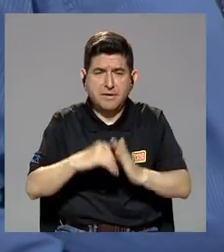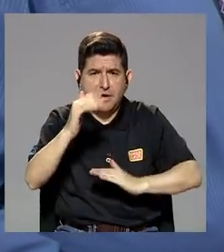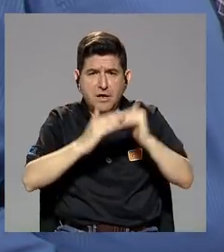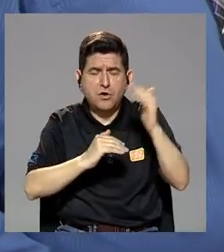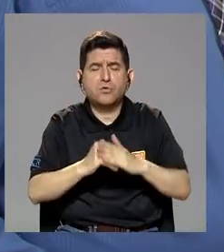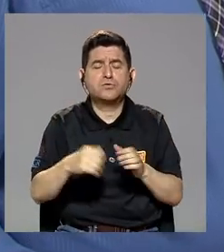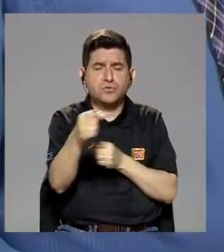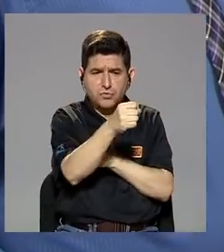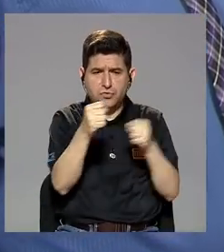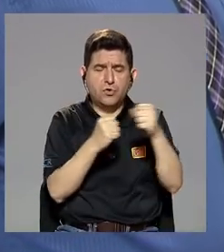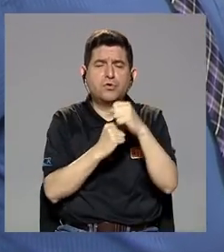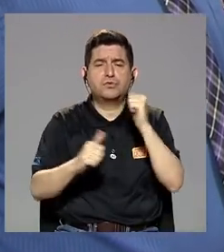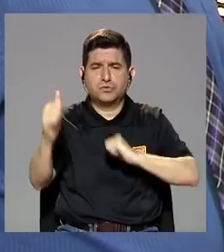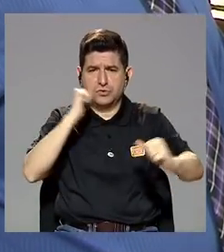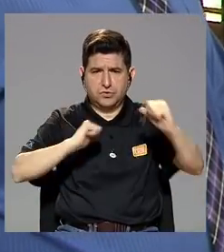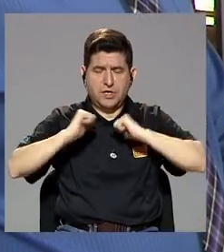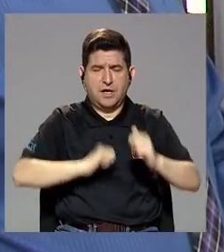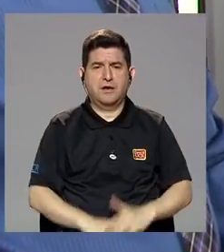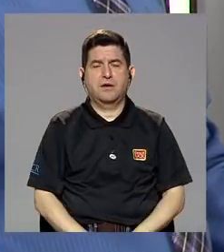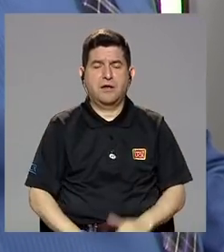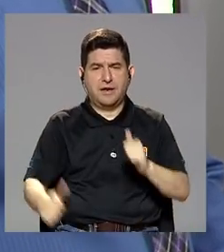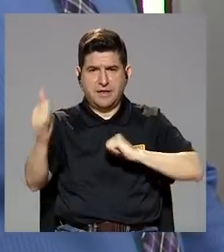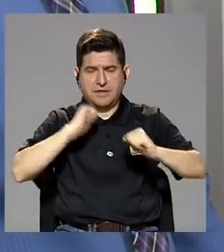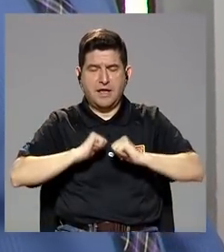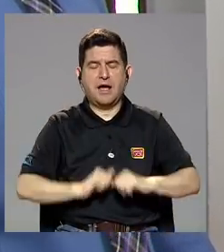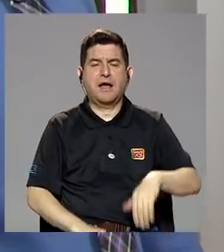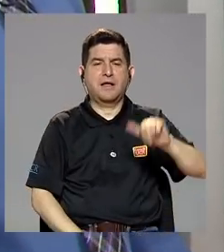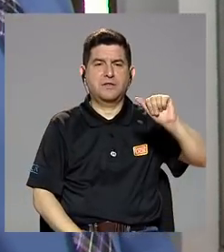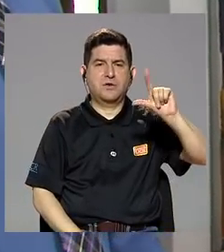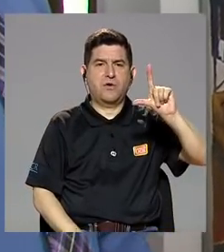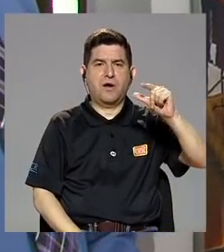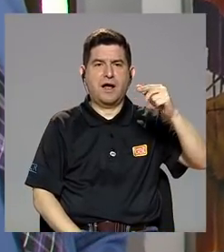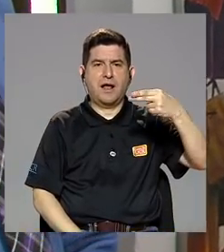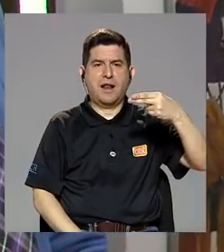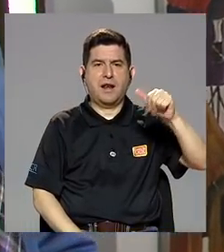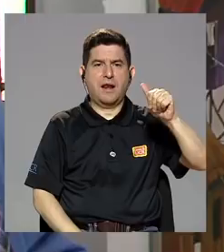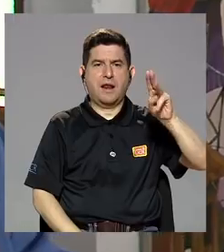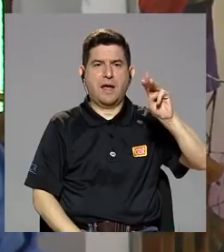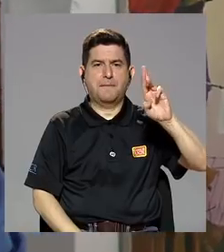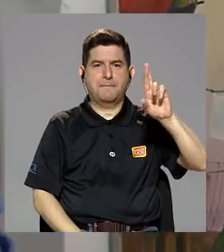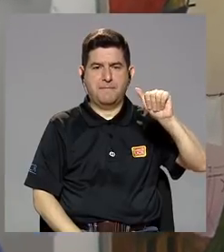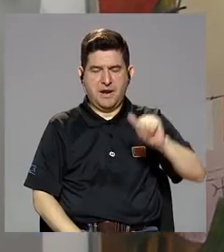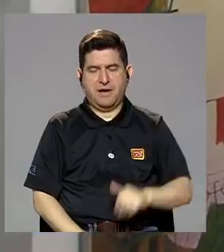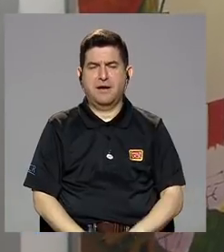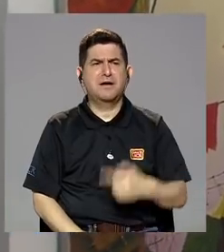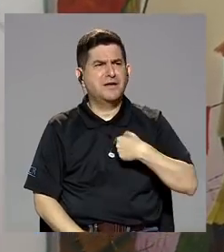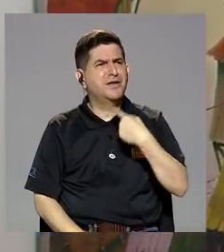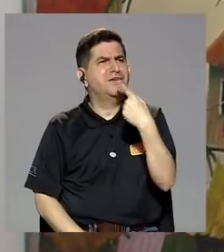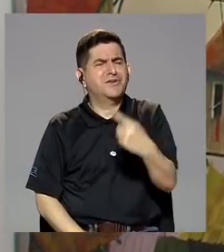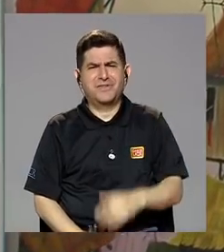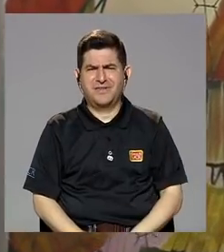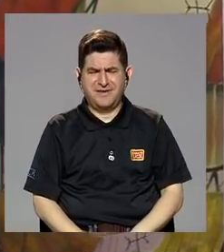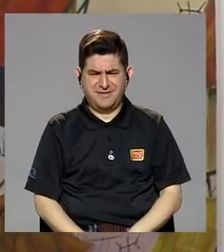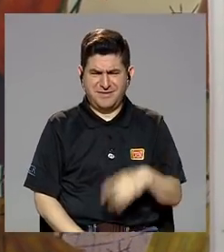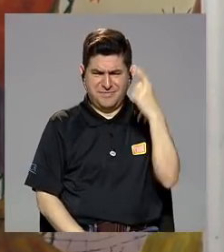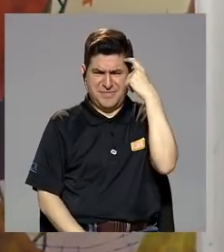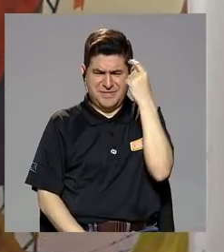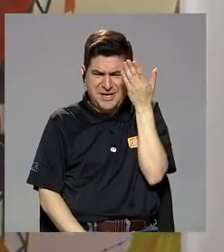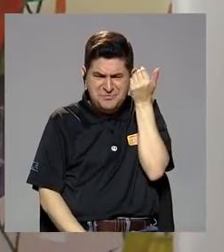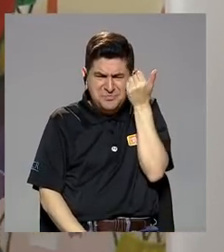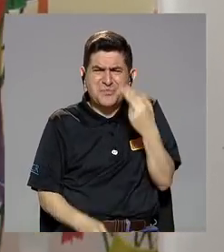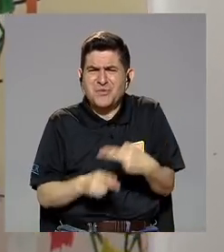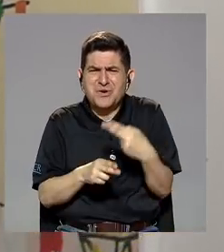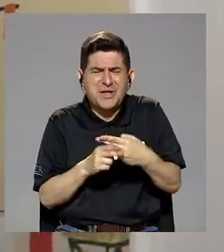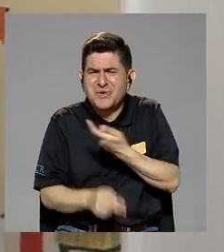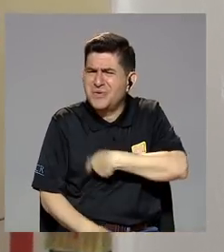construir una sala de terror y le puso el teatro alhambra y era curioso porque alhambra dije yo después pensaba yo porque le